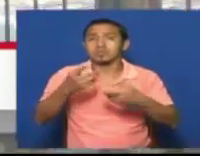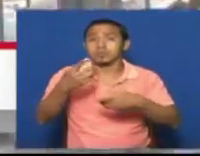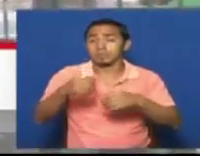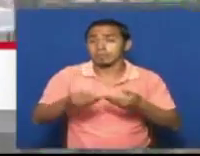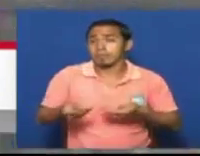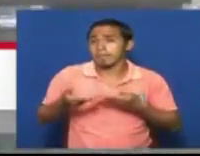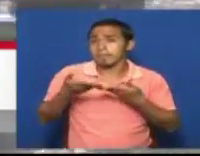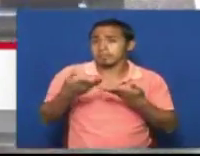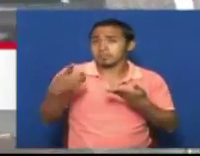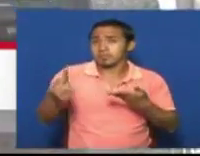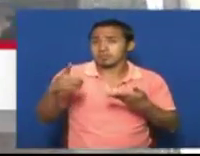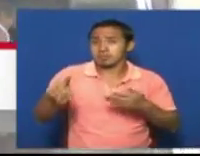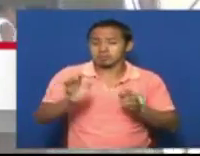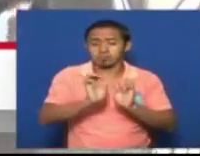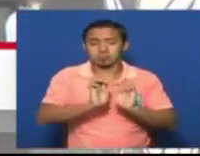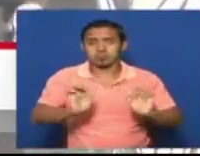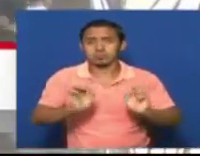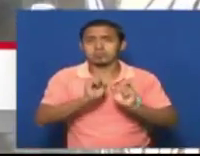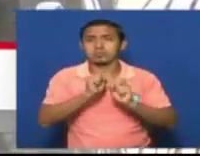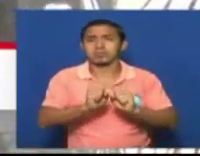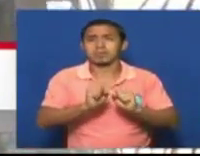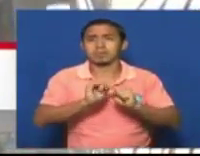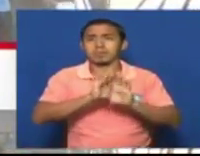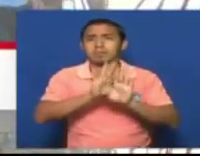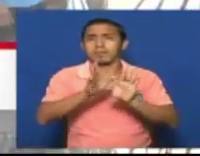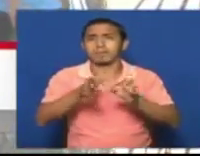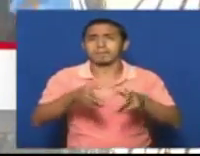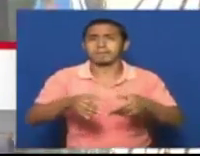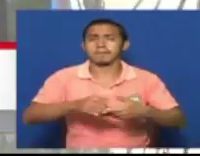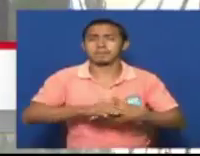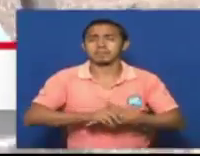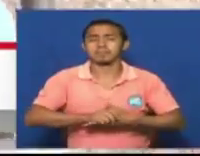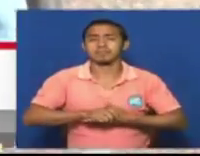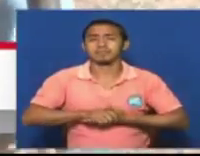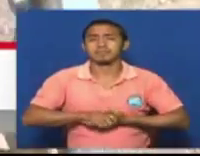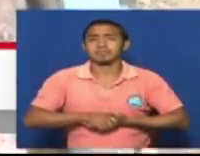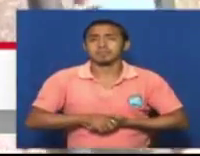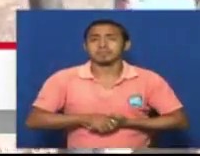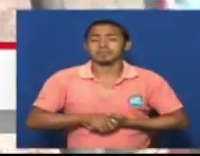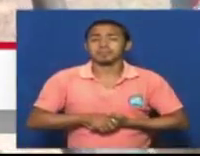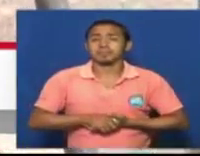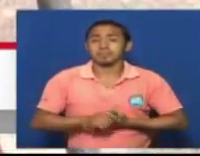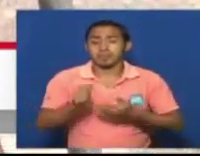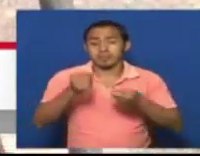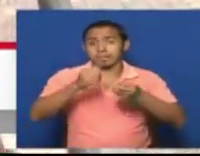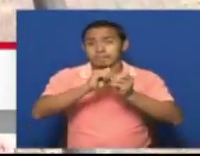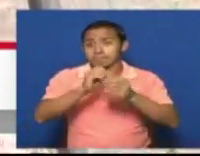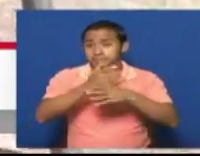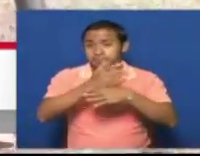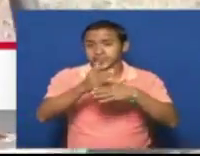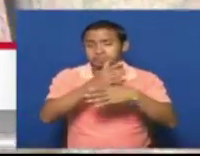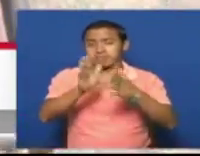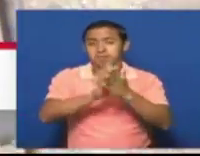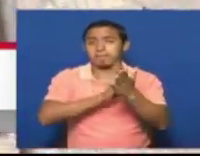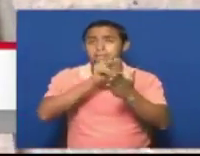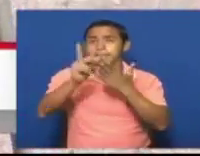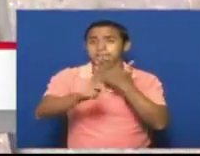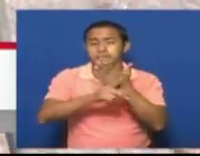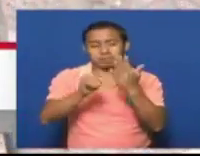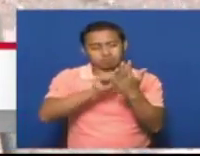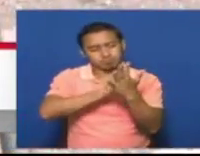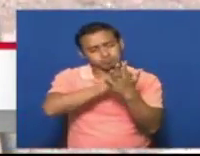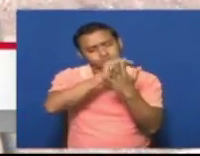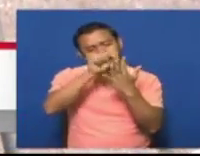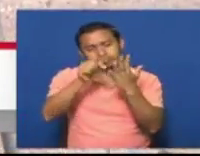para los niños y las niñas y la adolescencia en nicaragüense susana el abanico de programas sociales vigentes es muy